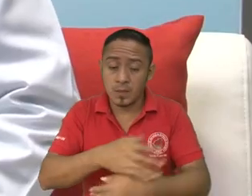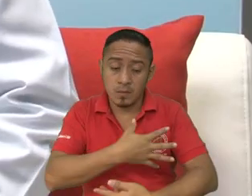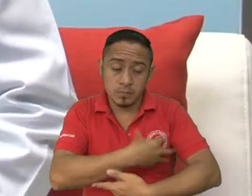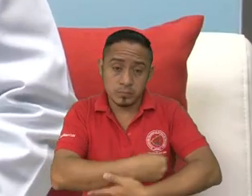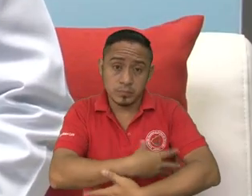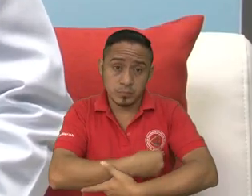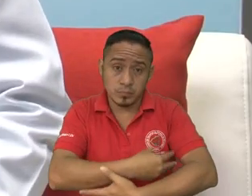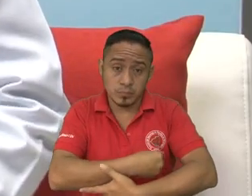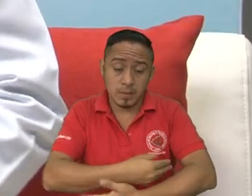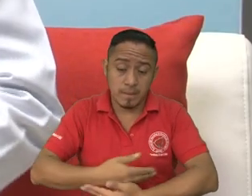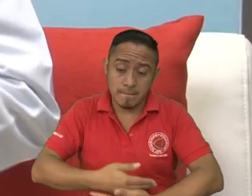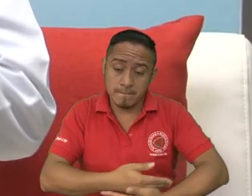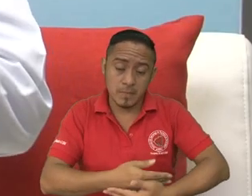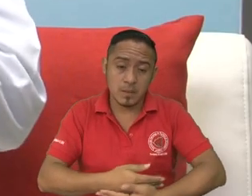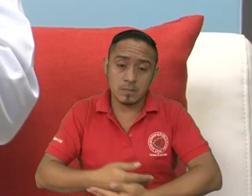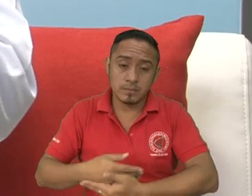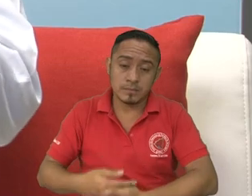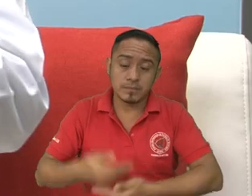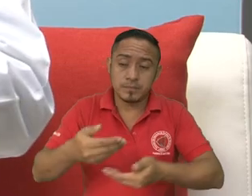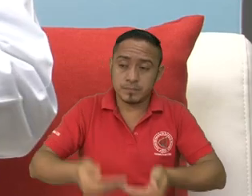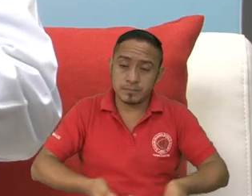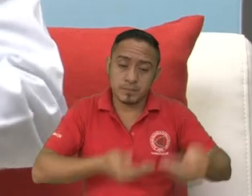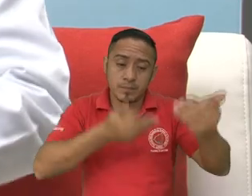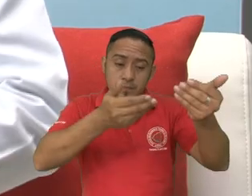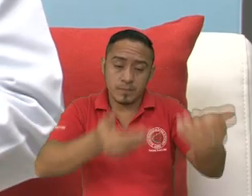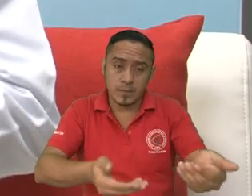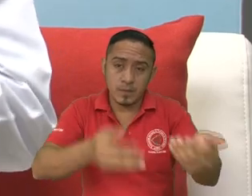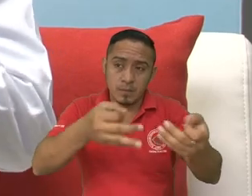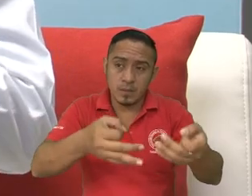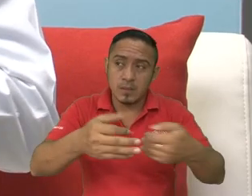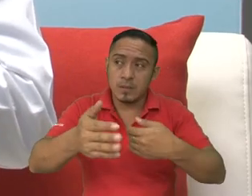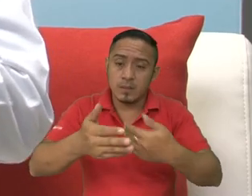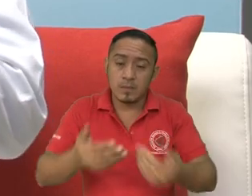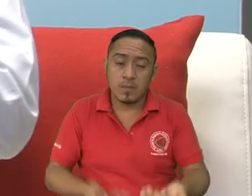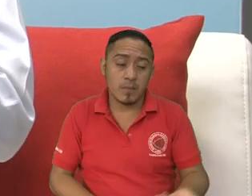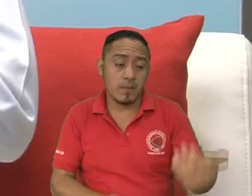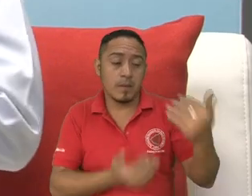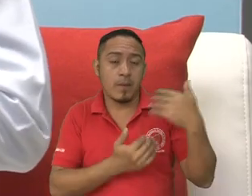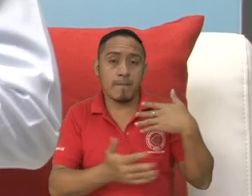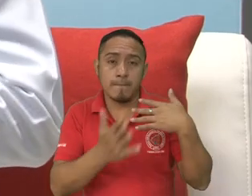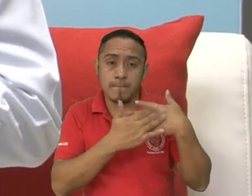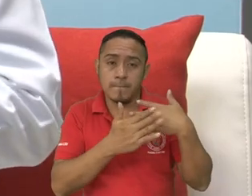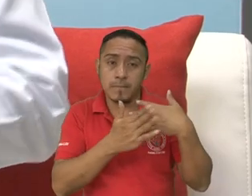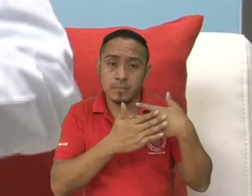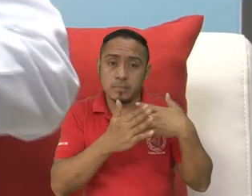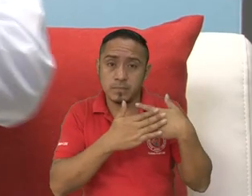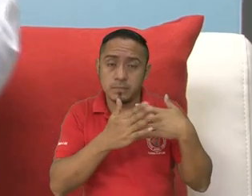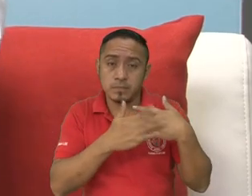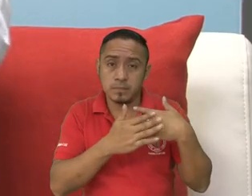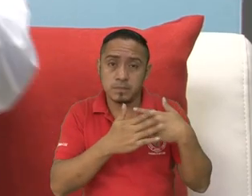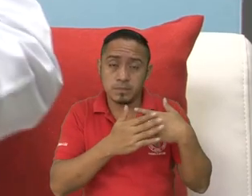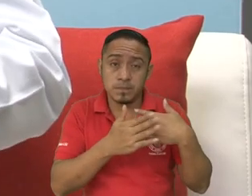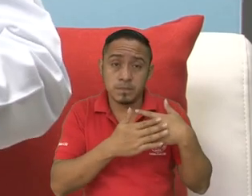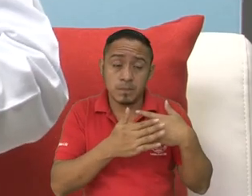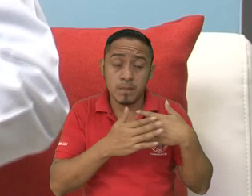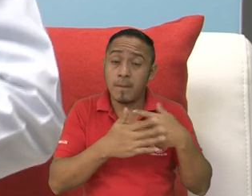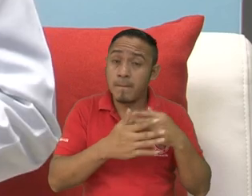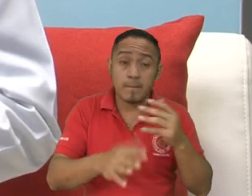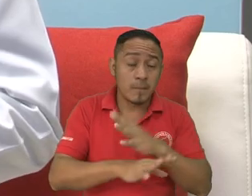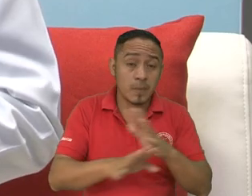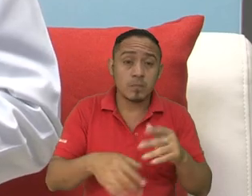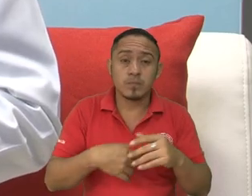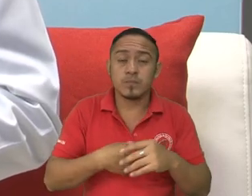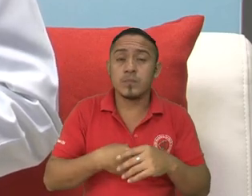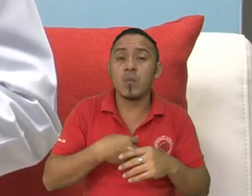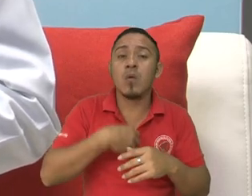lactancia materna, estar pendiente de que se haga su adecuado procedimiento de darle su golpecito en la espalda, que el niño saque